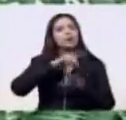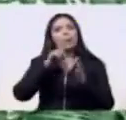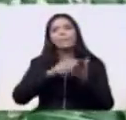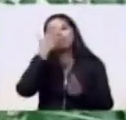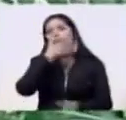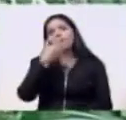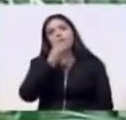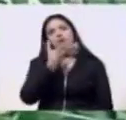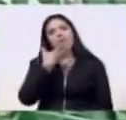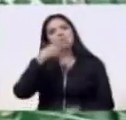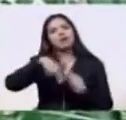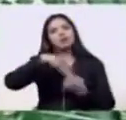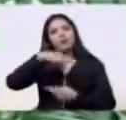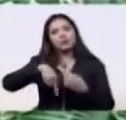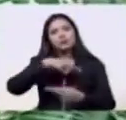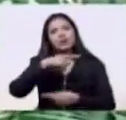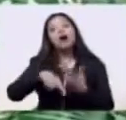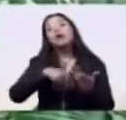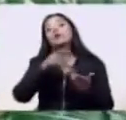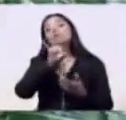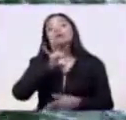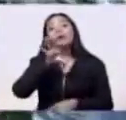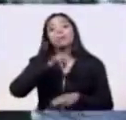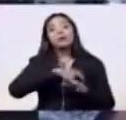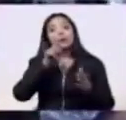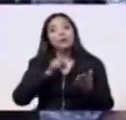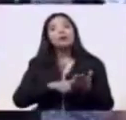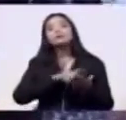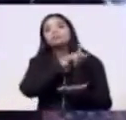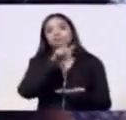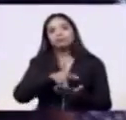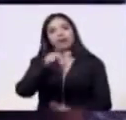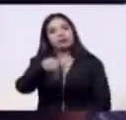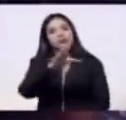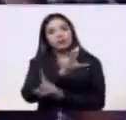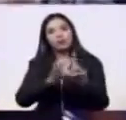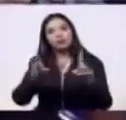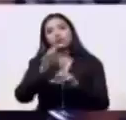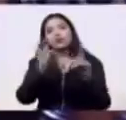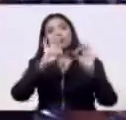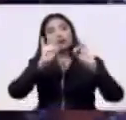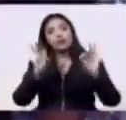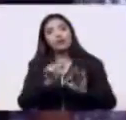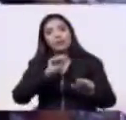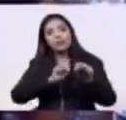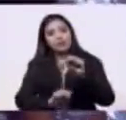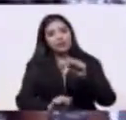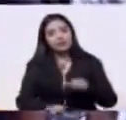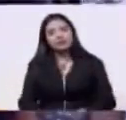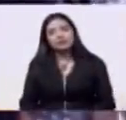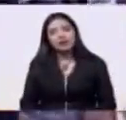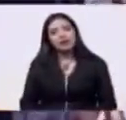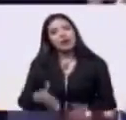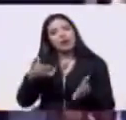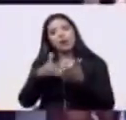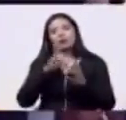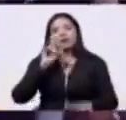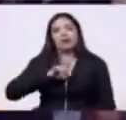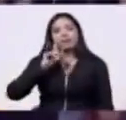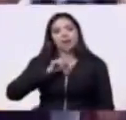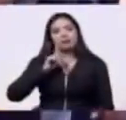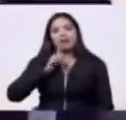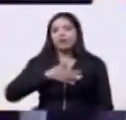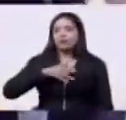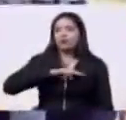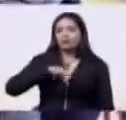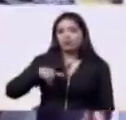entera revolucionaria, una patria entera que hace presente su cultura como un mecanismo de defensa contra la mentira. Somos la